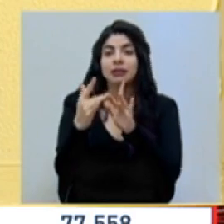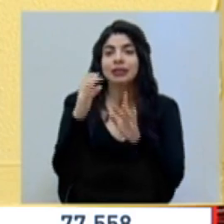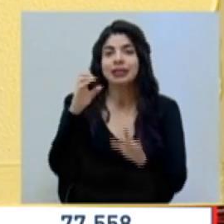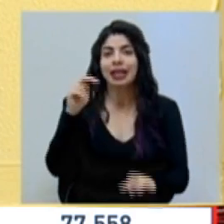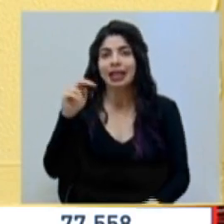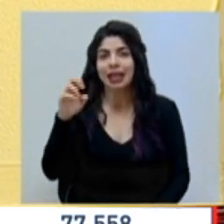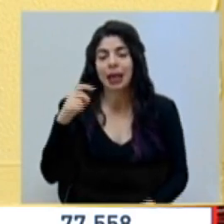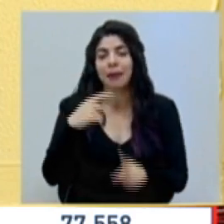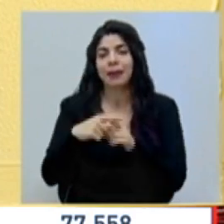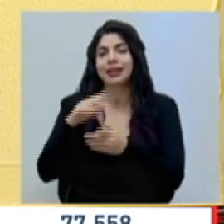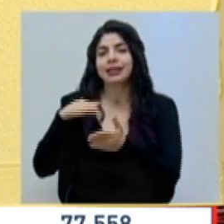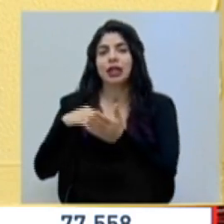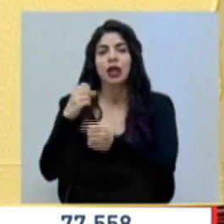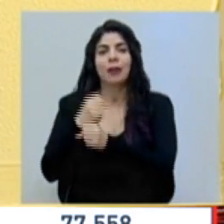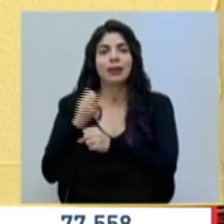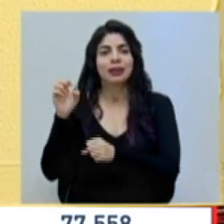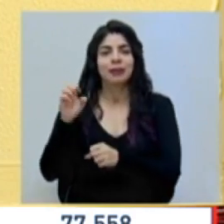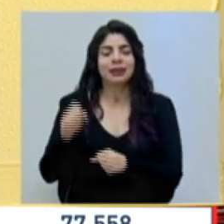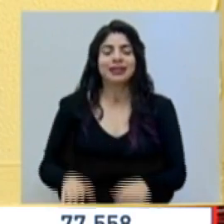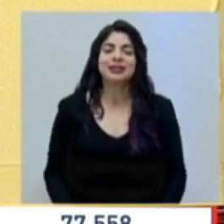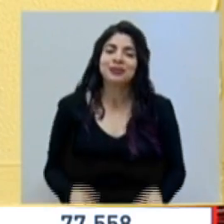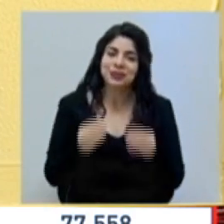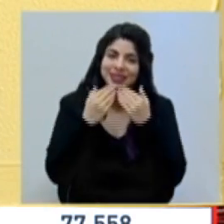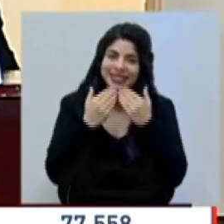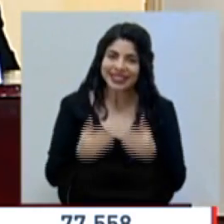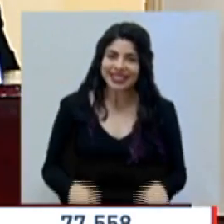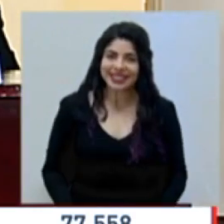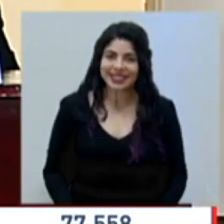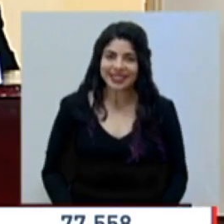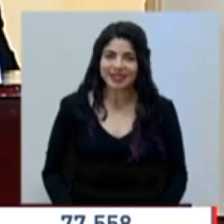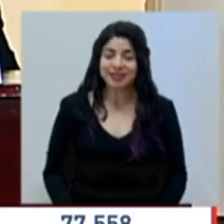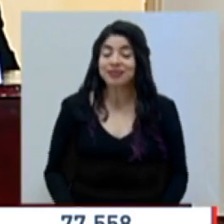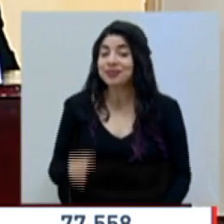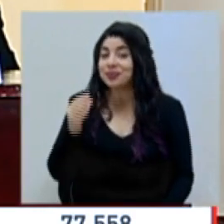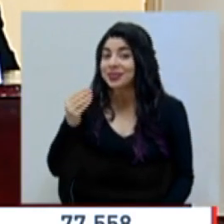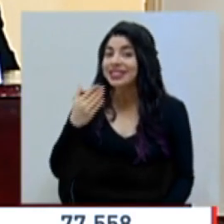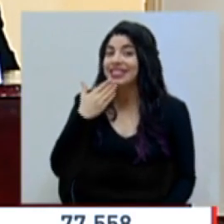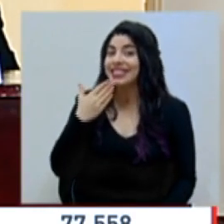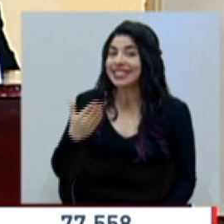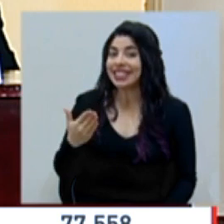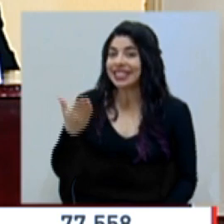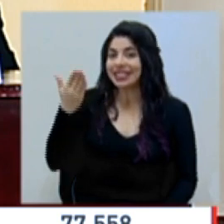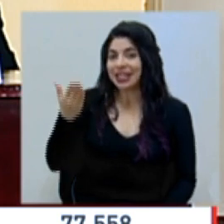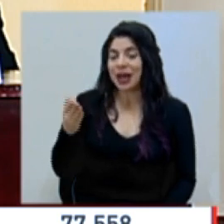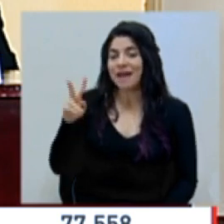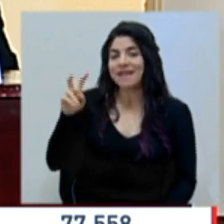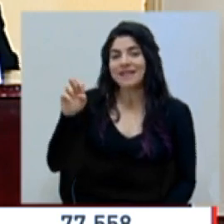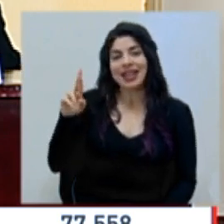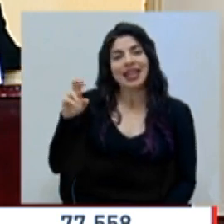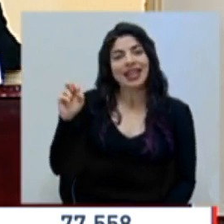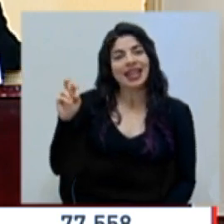y el Centro de Operaciones de Emergencia. Muchísimas gracias. Muchísimas gracias, don Werner.